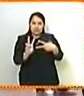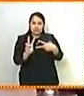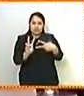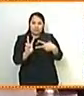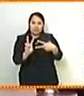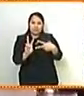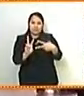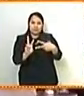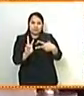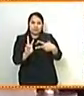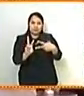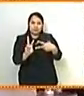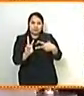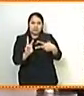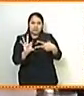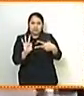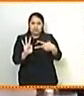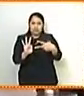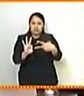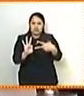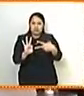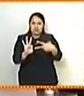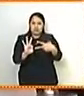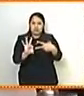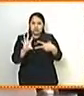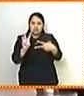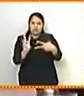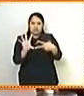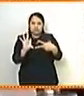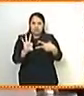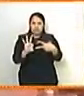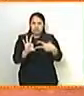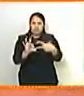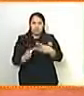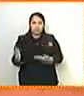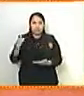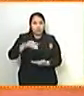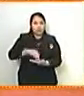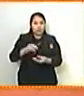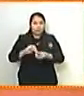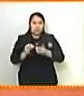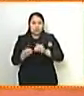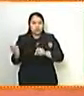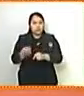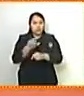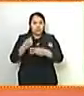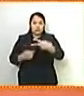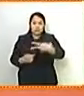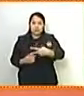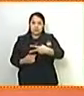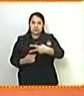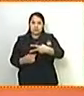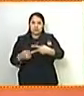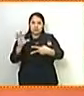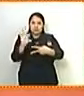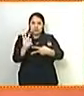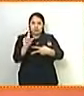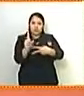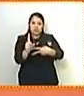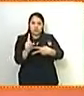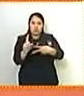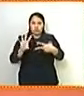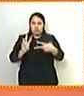dígito. 9, segundo número premiado, 69. El resultado para premiados en esta tarde es